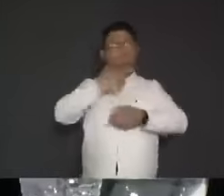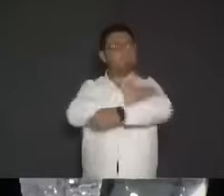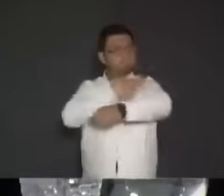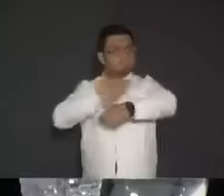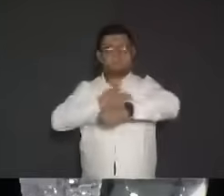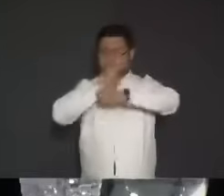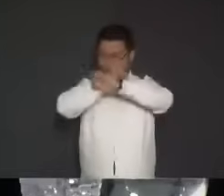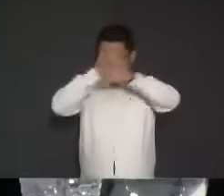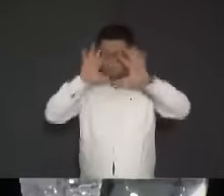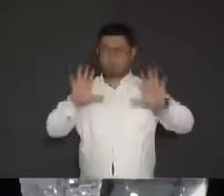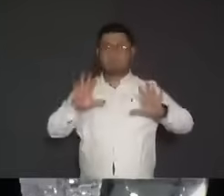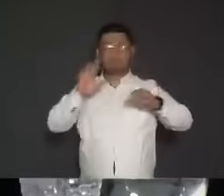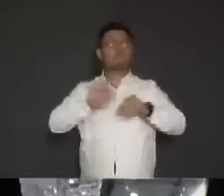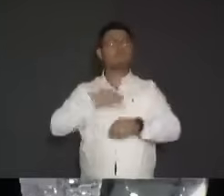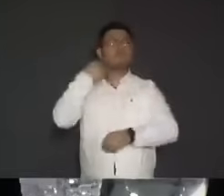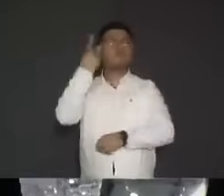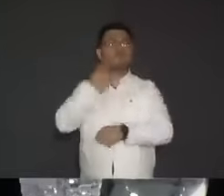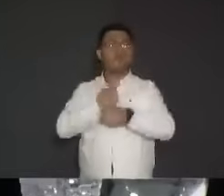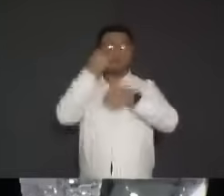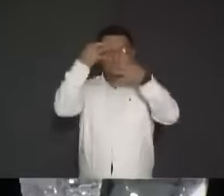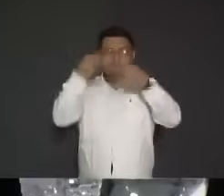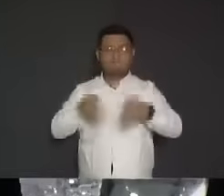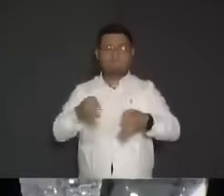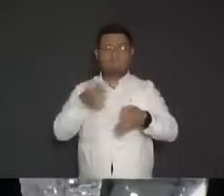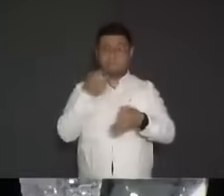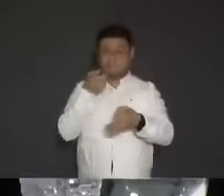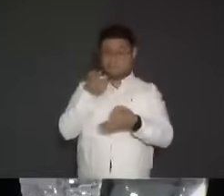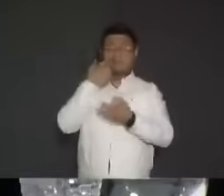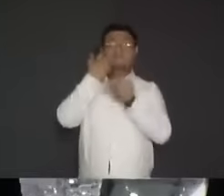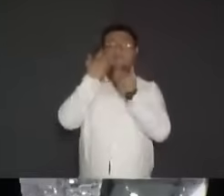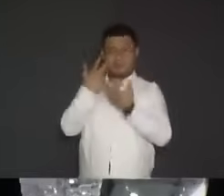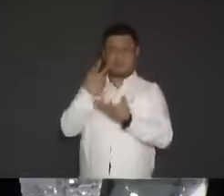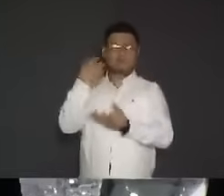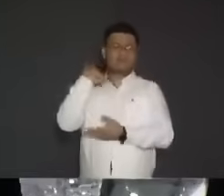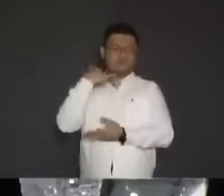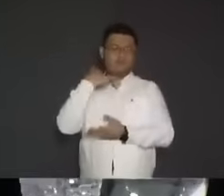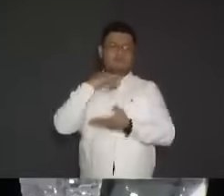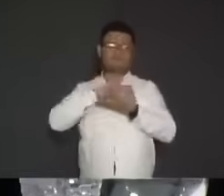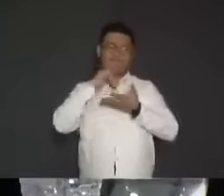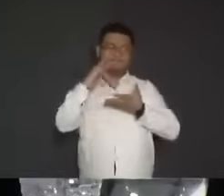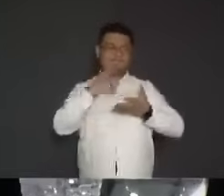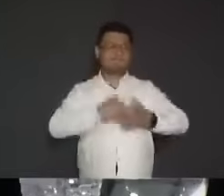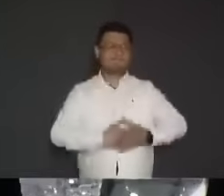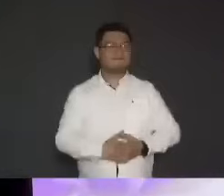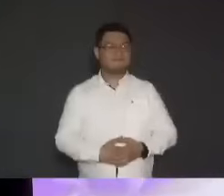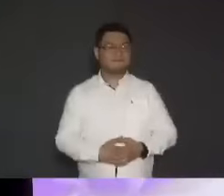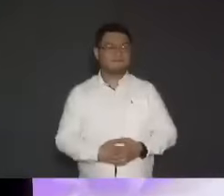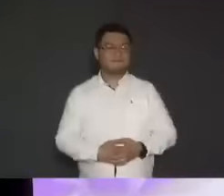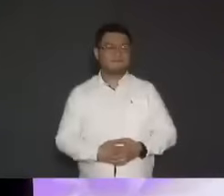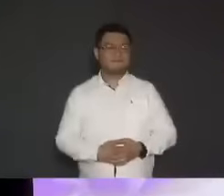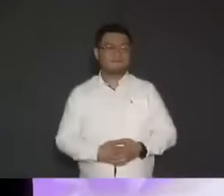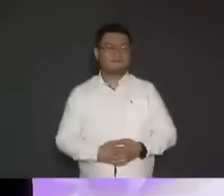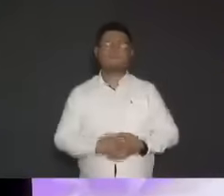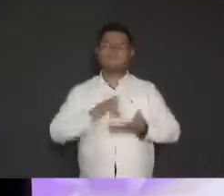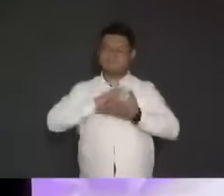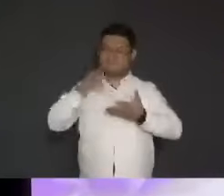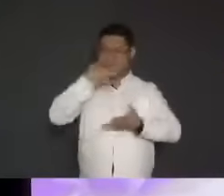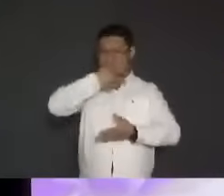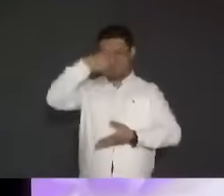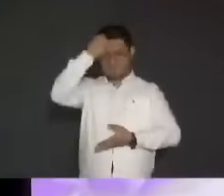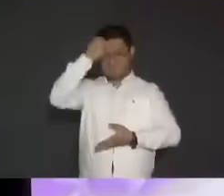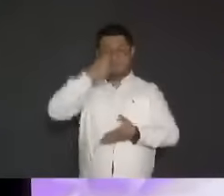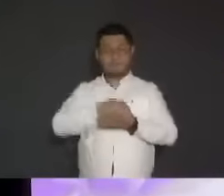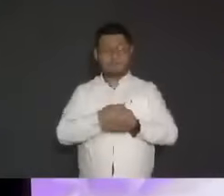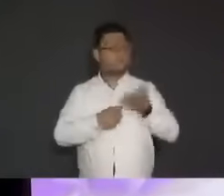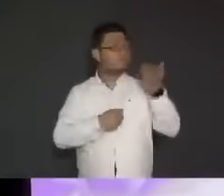y buena voluntad, esto es lo que quiere Yucatán. Gracias. Gracias, candidata. Ahora concluimos